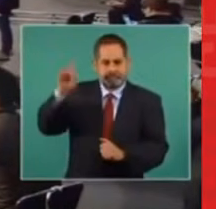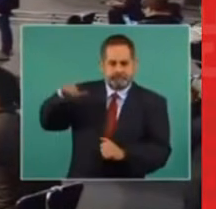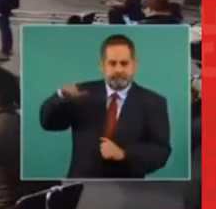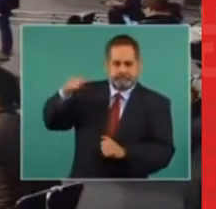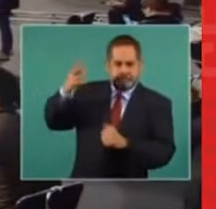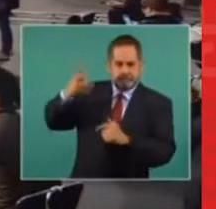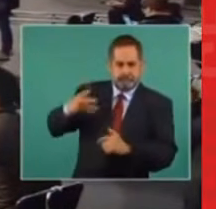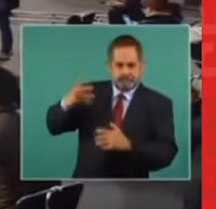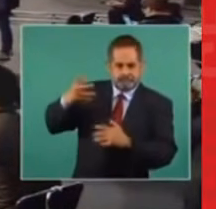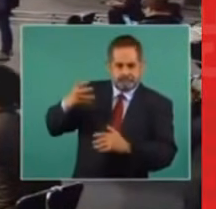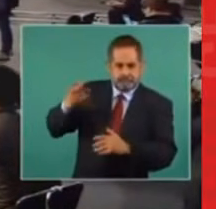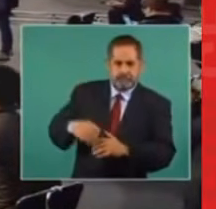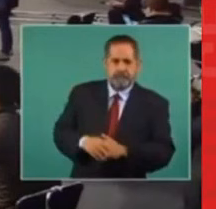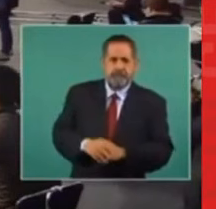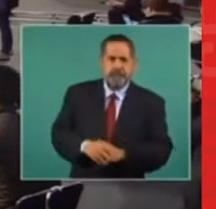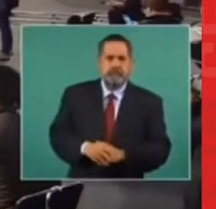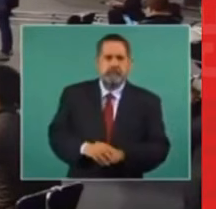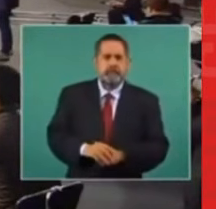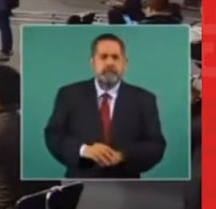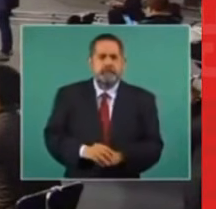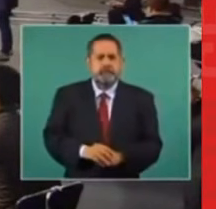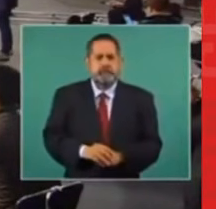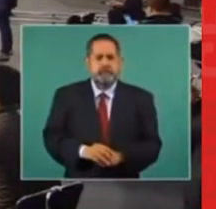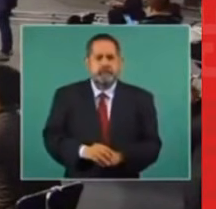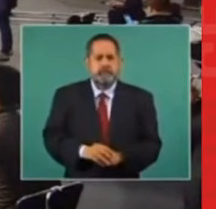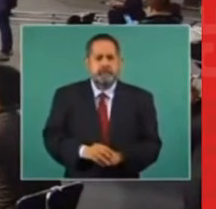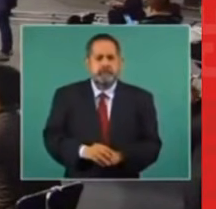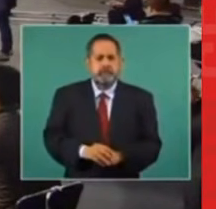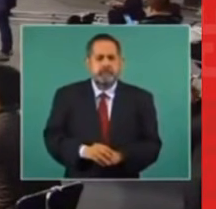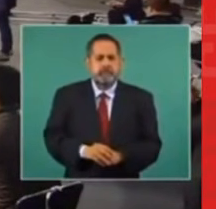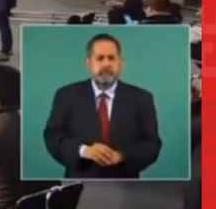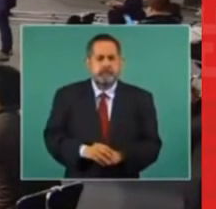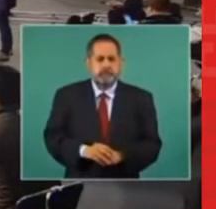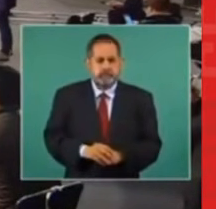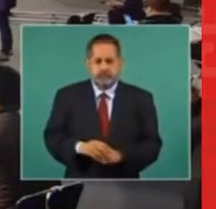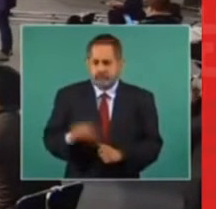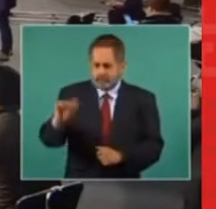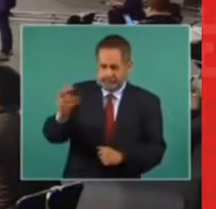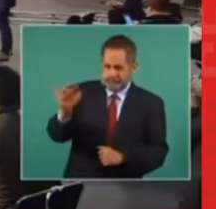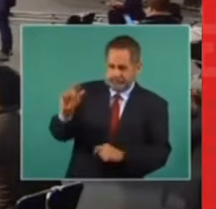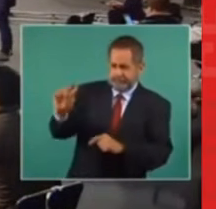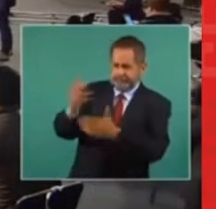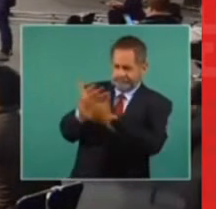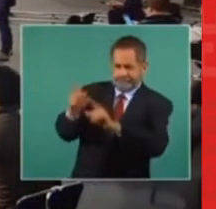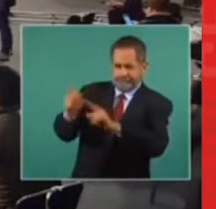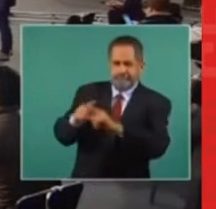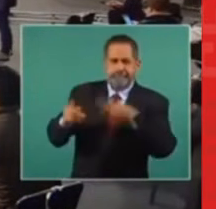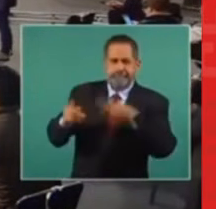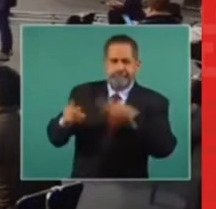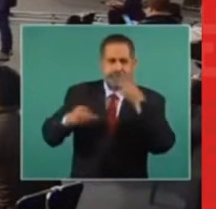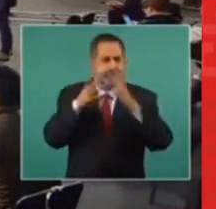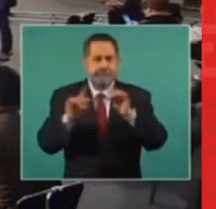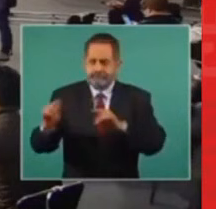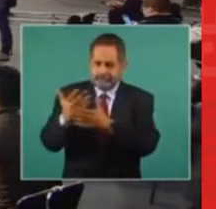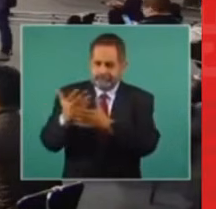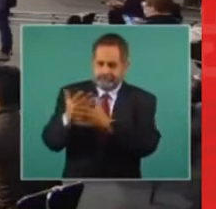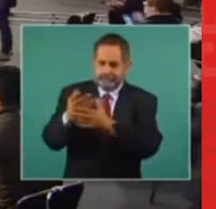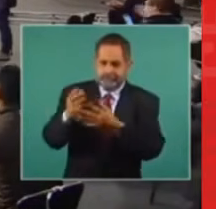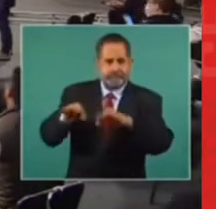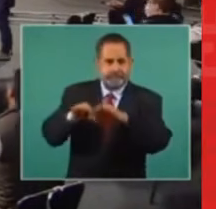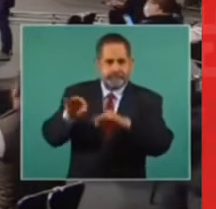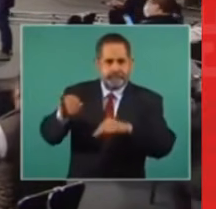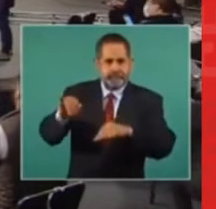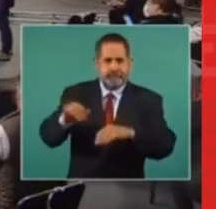Jorge Armando Rocha, Jorge Ramos lo escuchó al presidente y no lo paró.